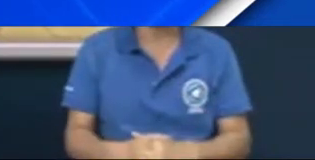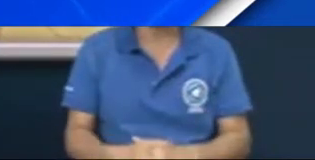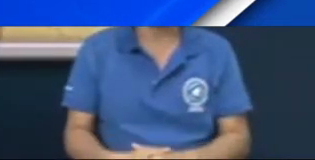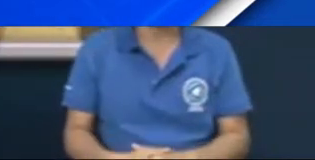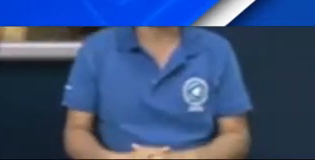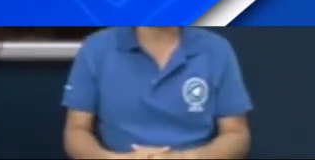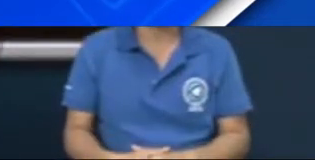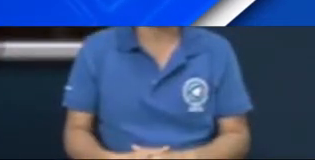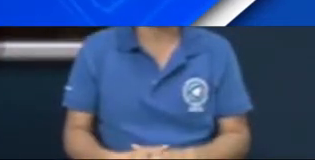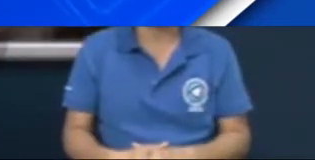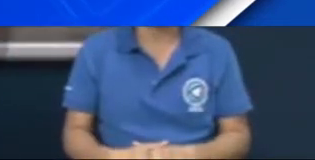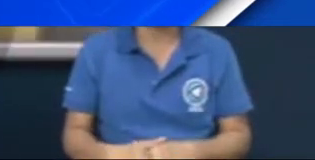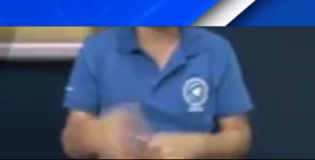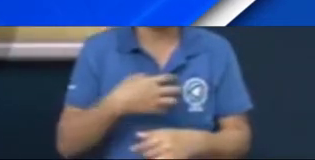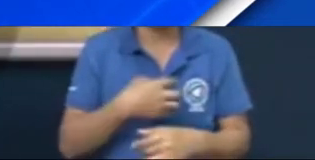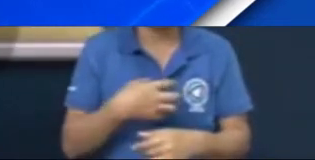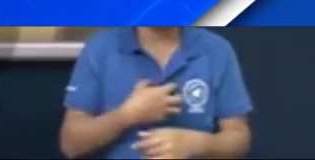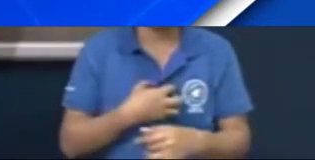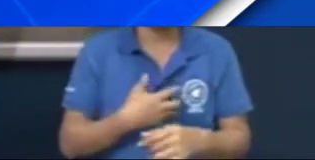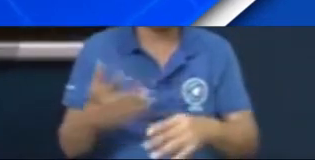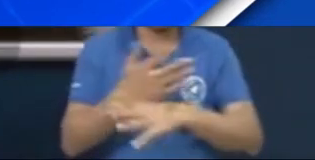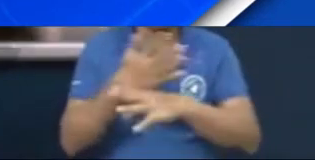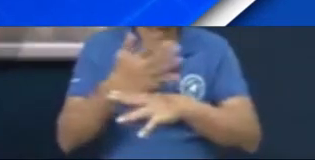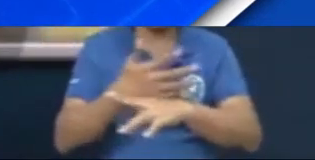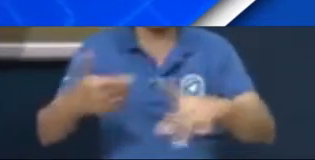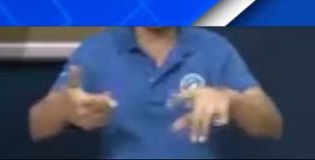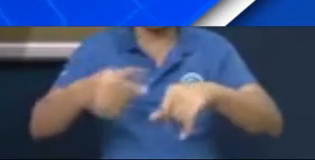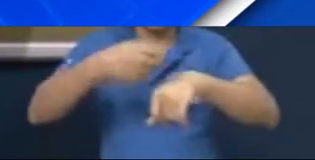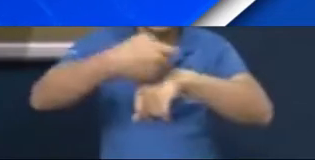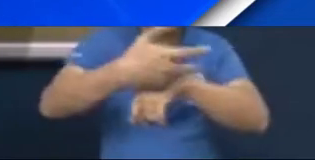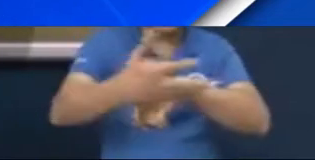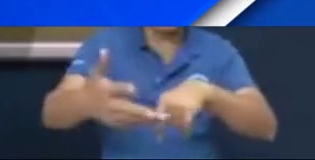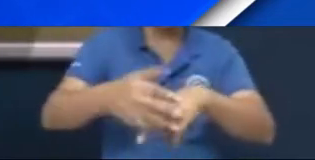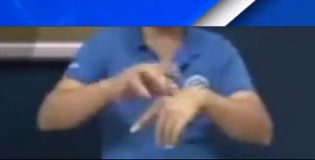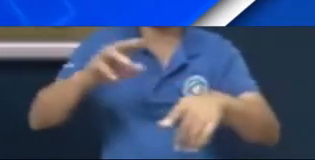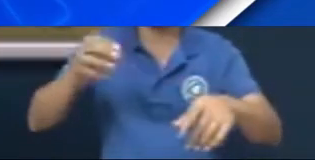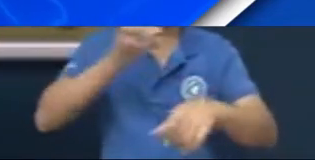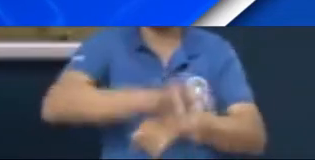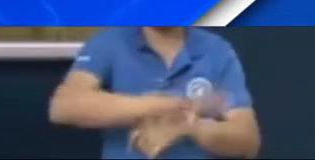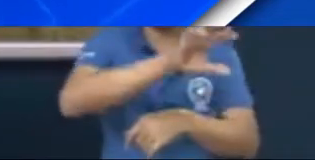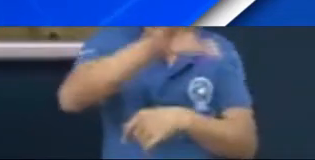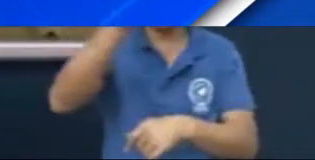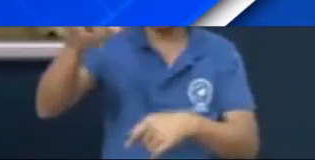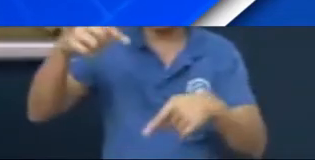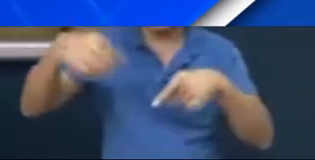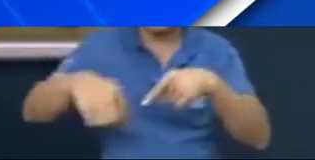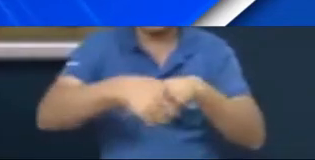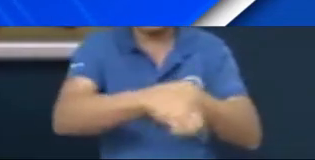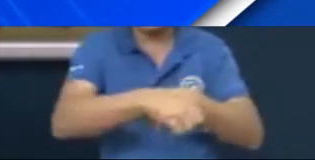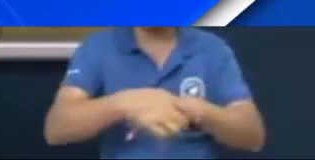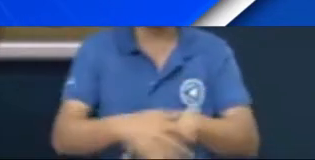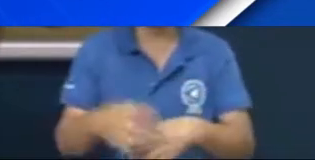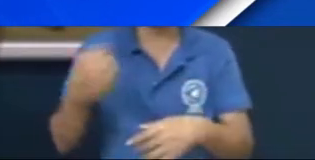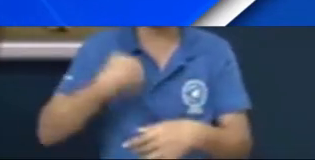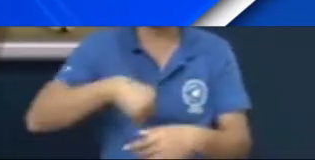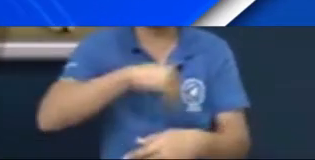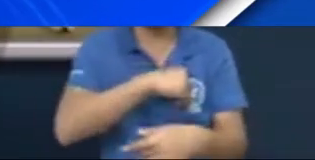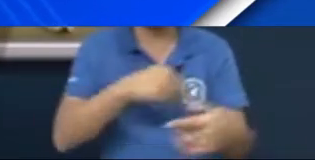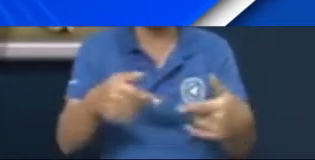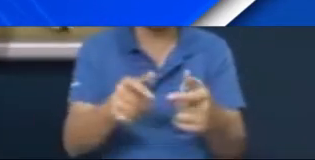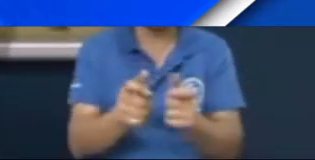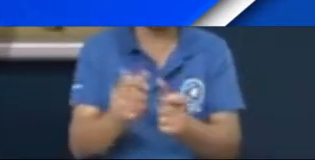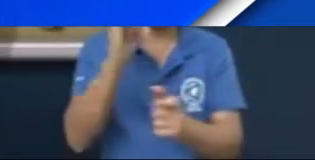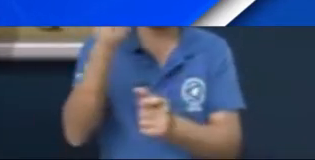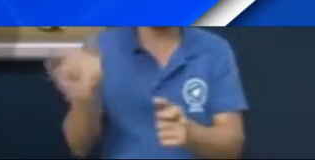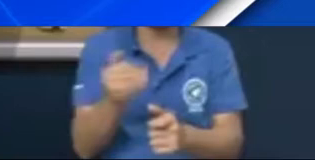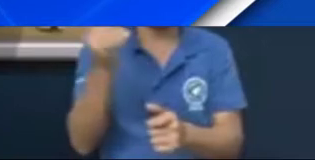la conformación de los consejos electorales departamentales y municipales y los miembros de las juntas